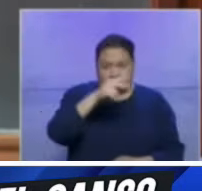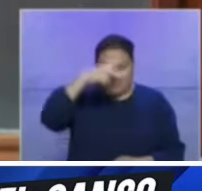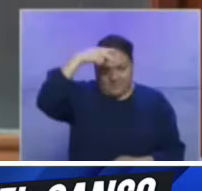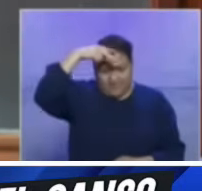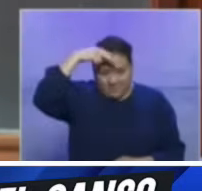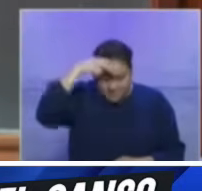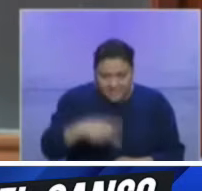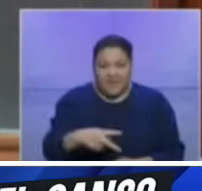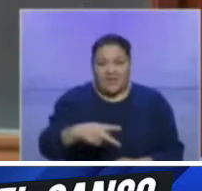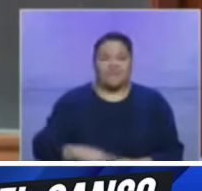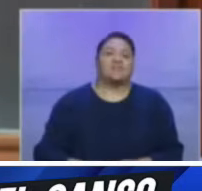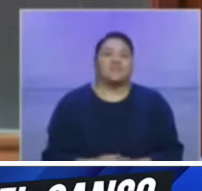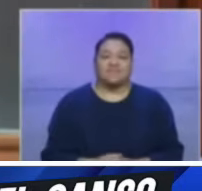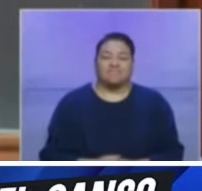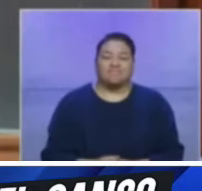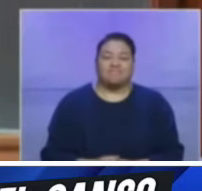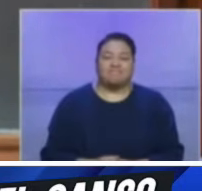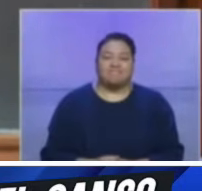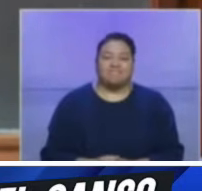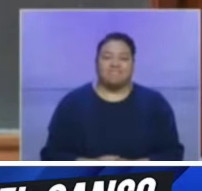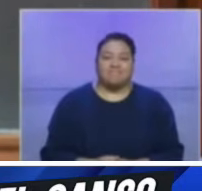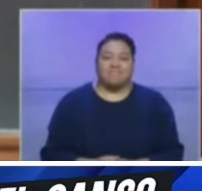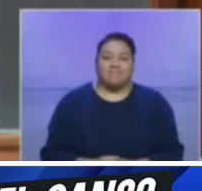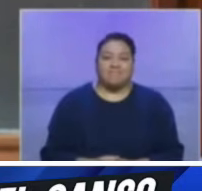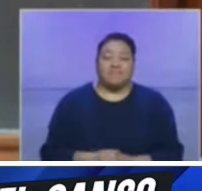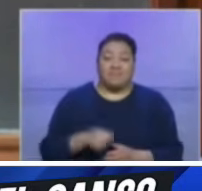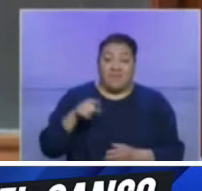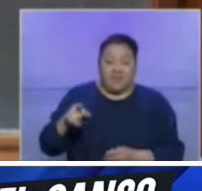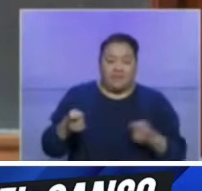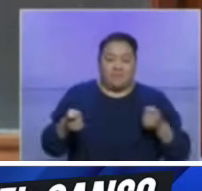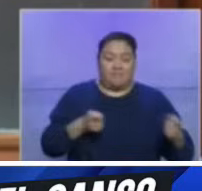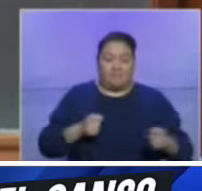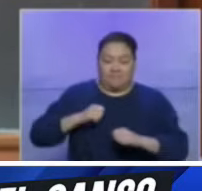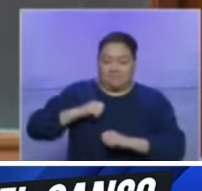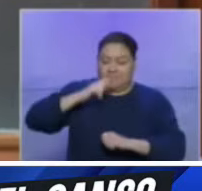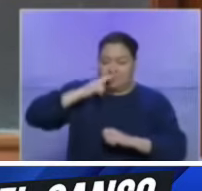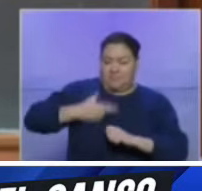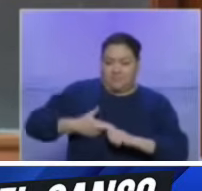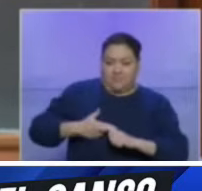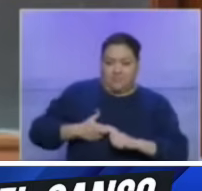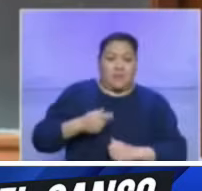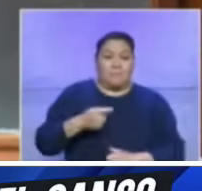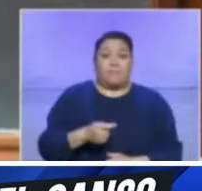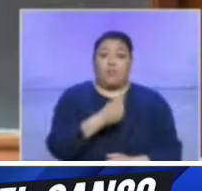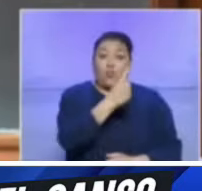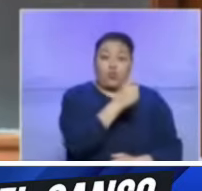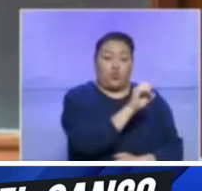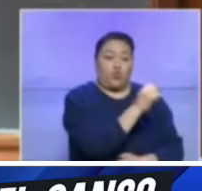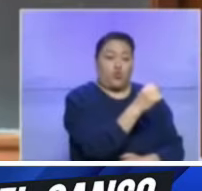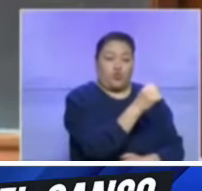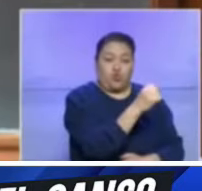Estados Unidos Mexicanos para desempeñar el cargo del